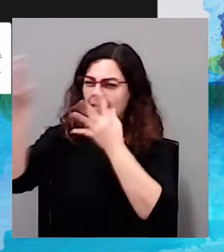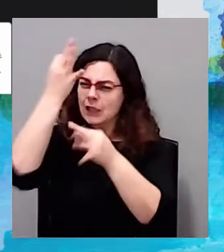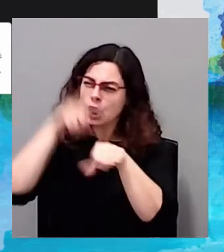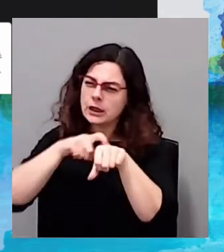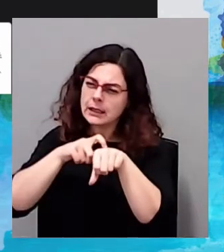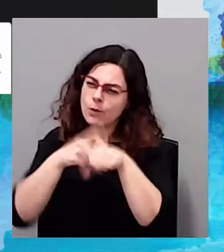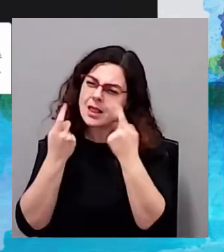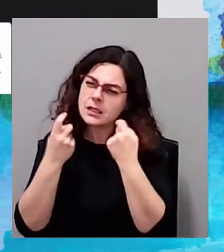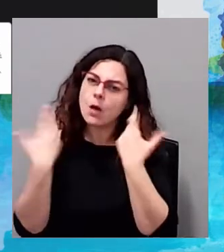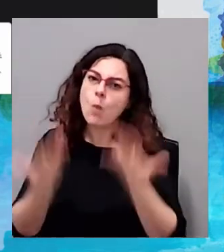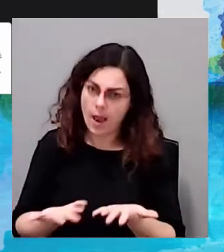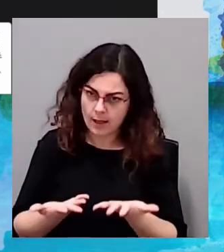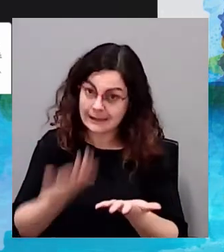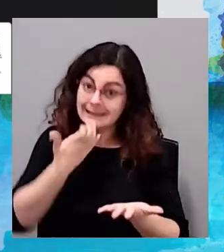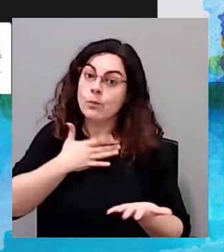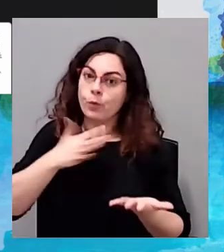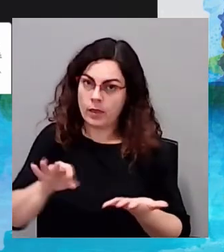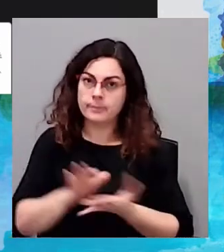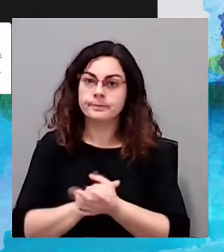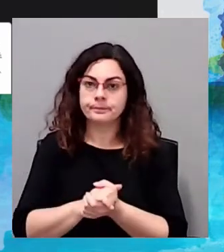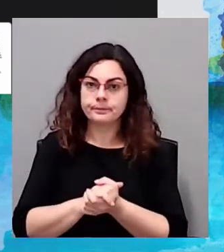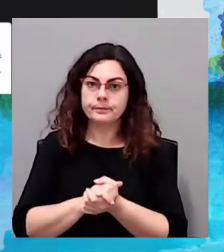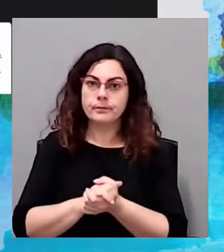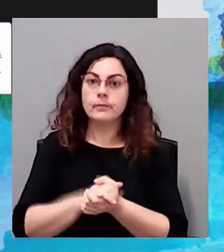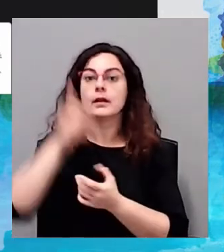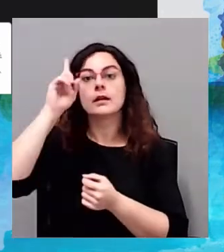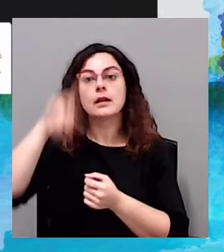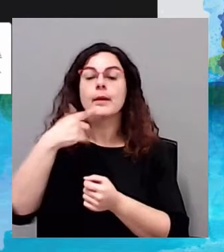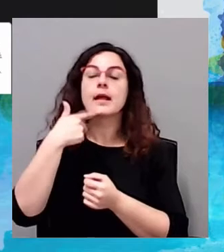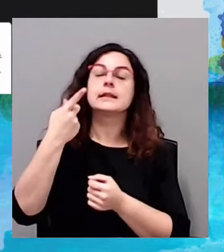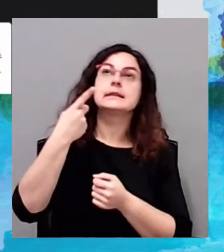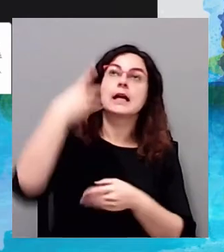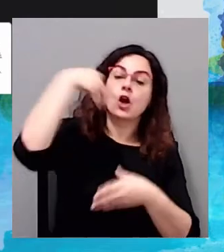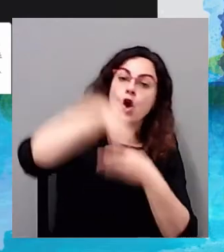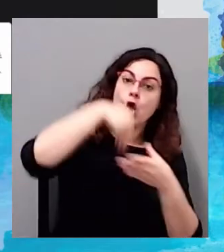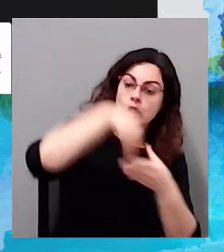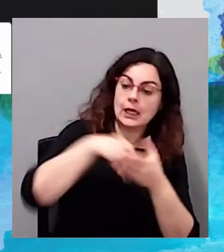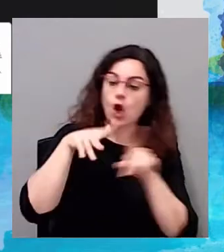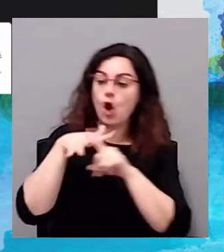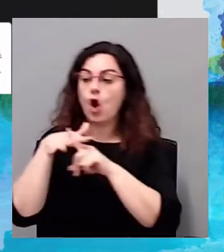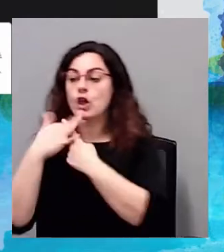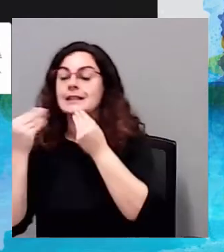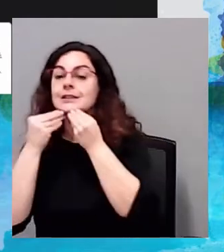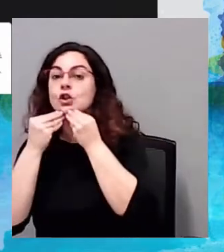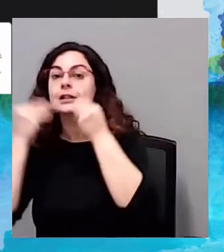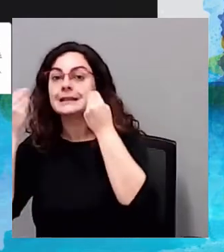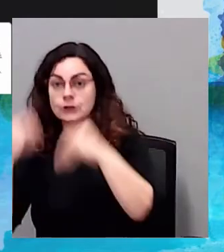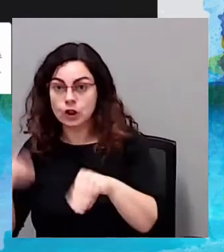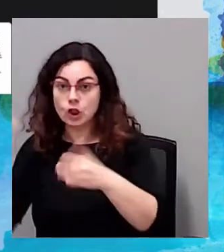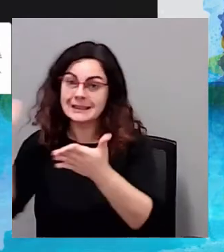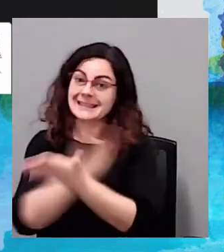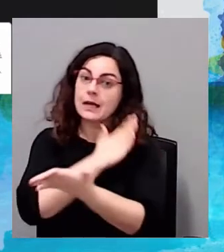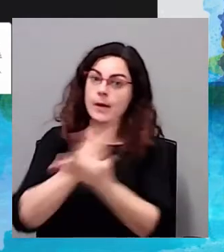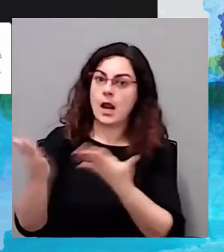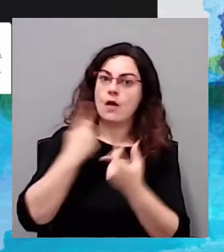visita. Distinguir lo que es la descripción del contenido, del contexto histórico y de la información más